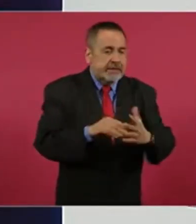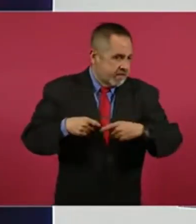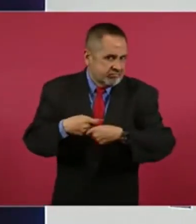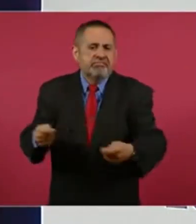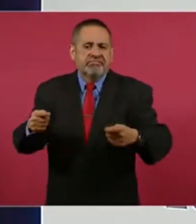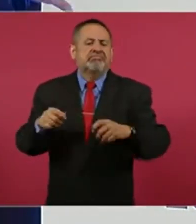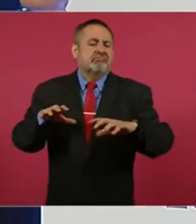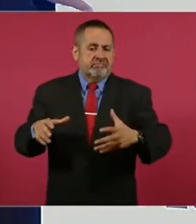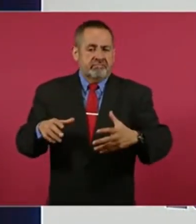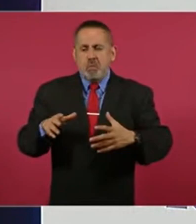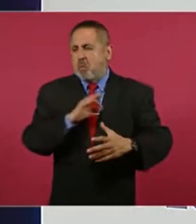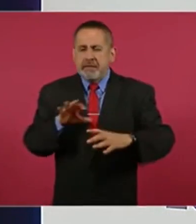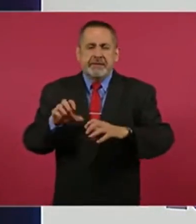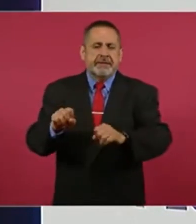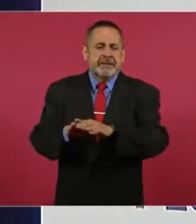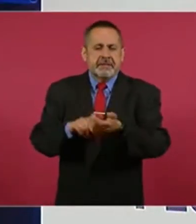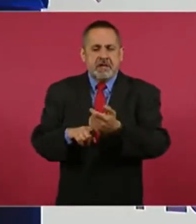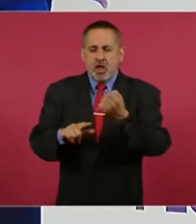Alrededor de